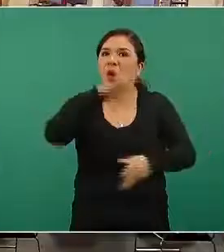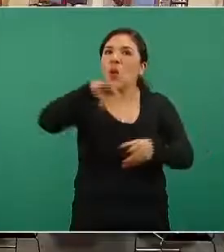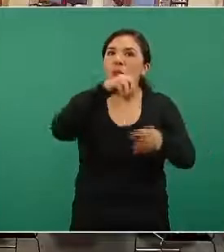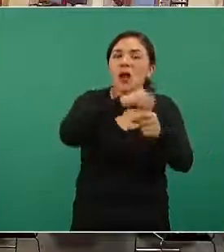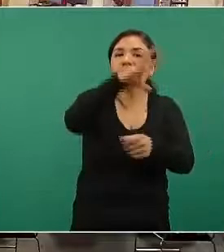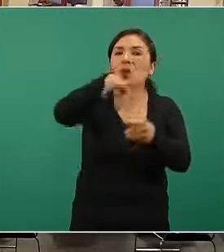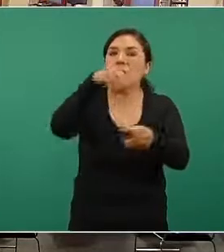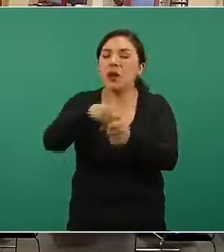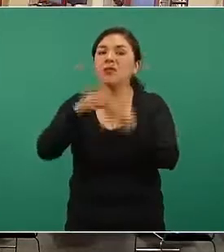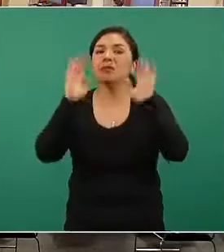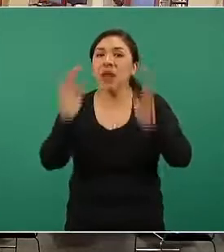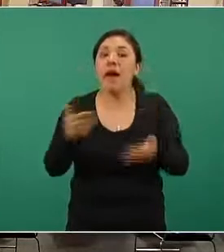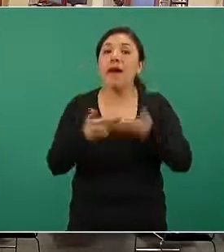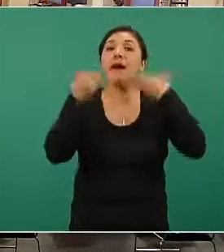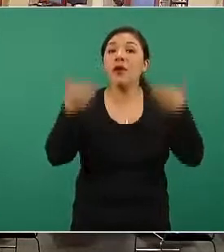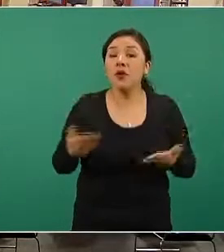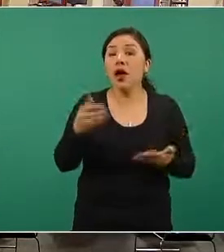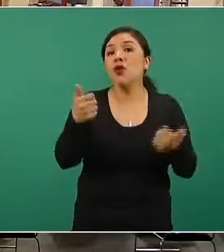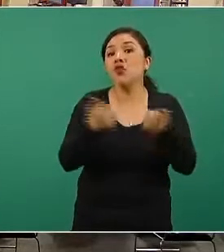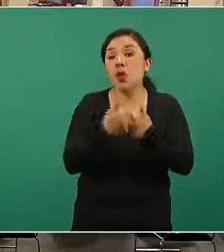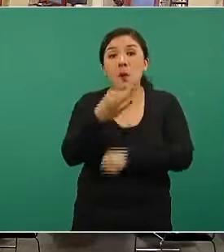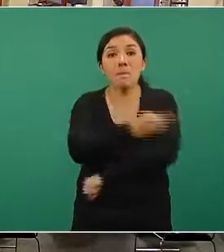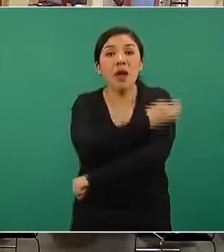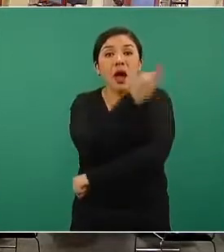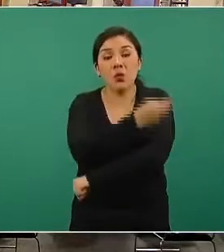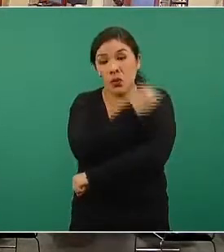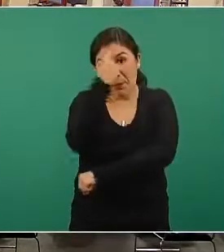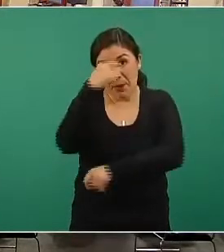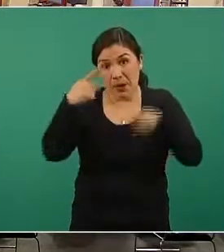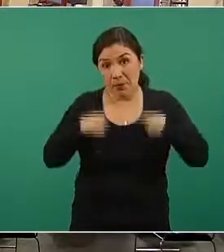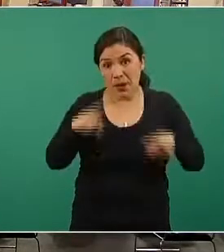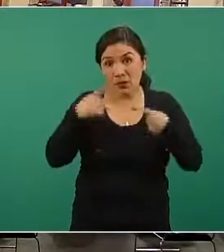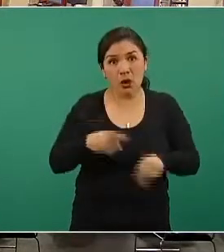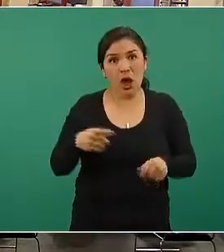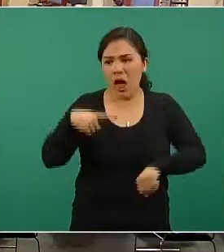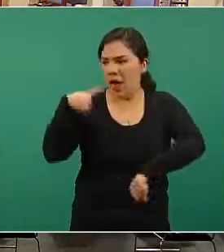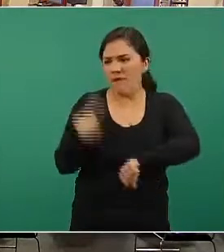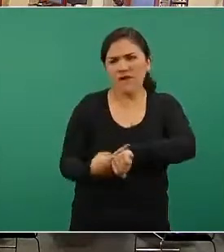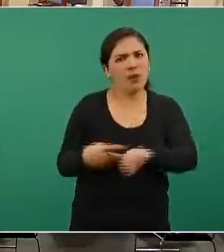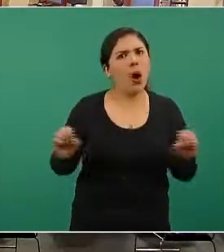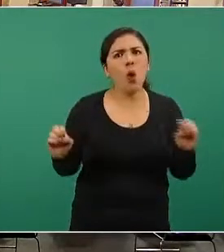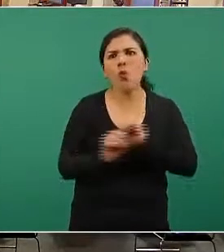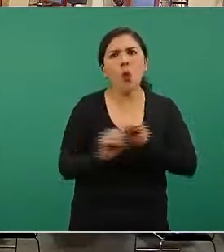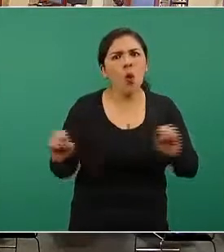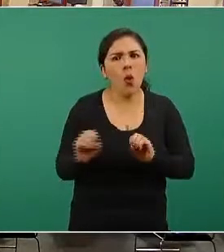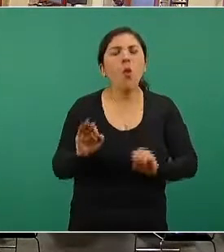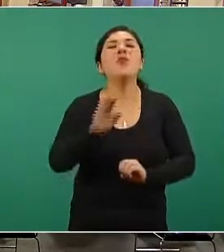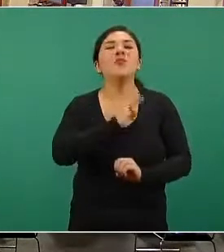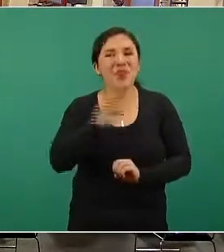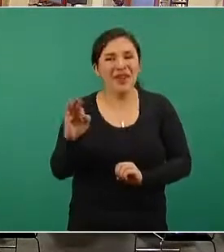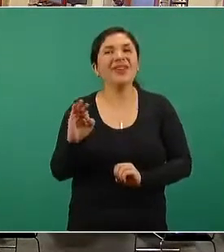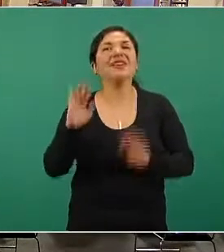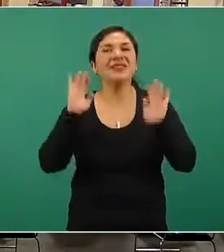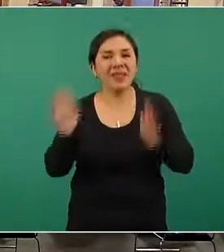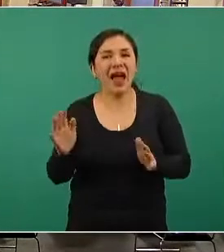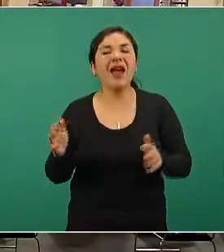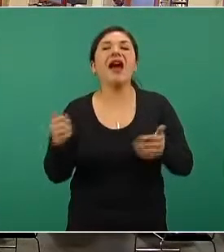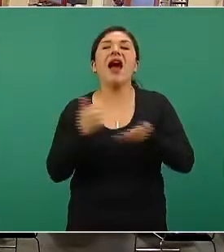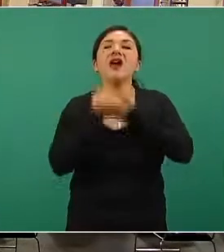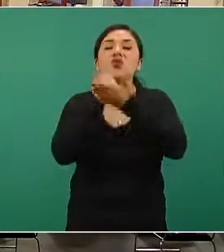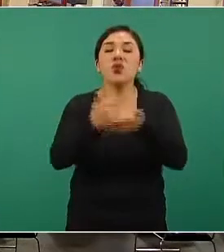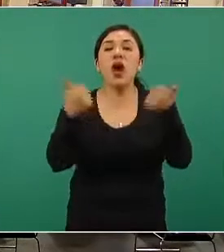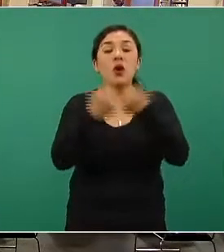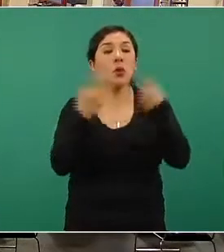cubriendo ahora con la vacuna a las personas que no han enfermado, que éstas se sumen a las personas que